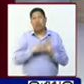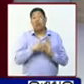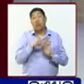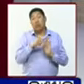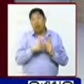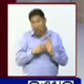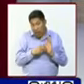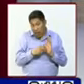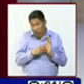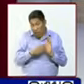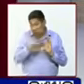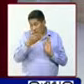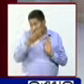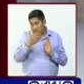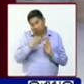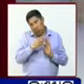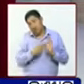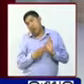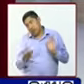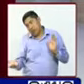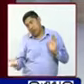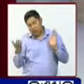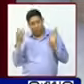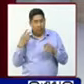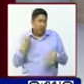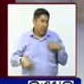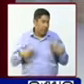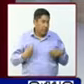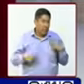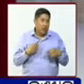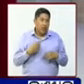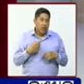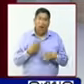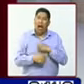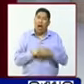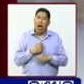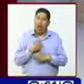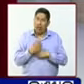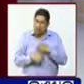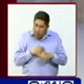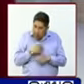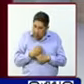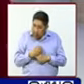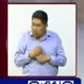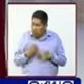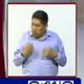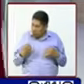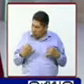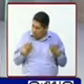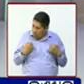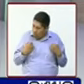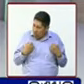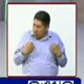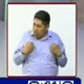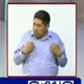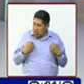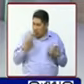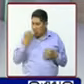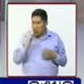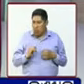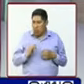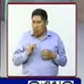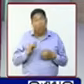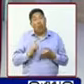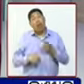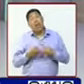colegio juegan su rol, pero una discusión, la edad del adolescente es muy complicada, y los